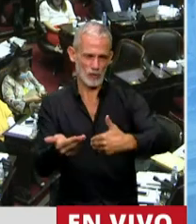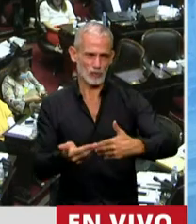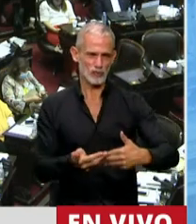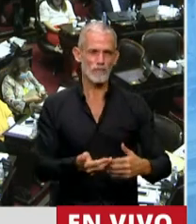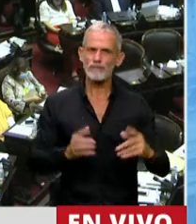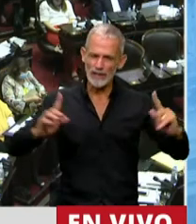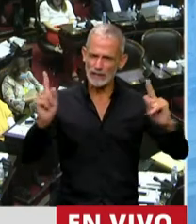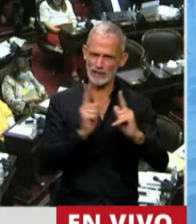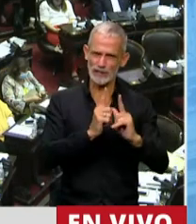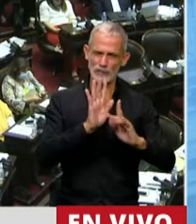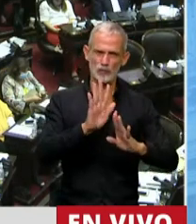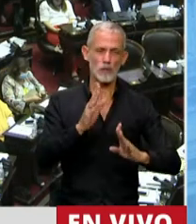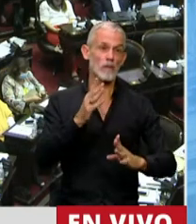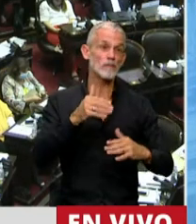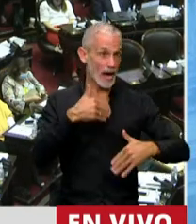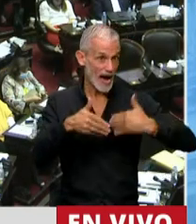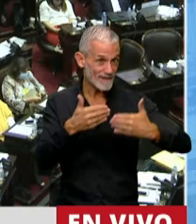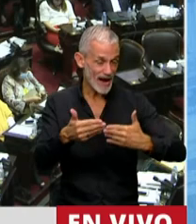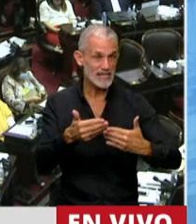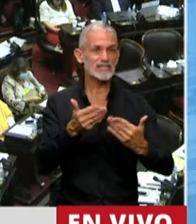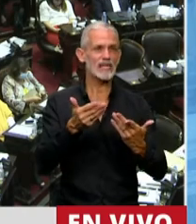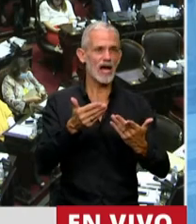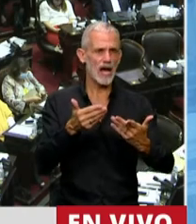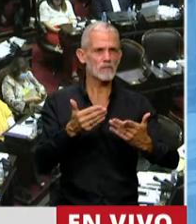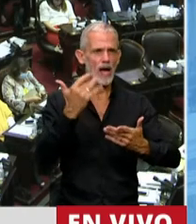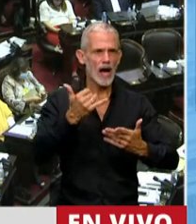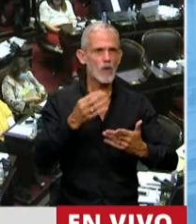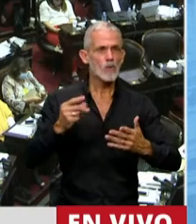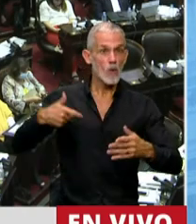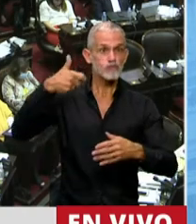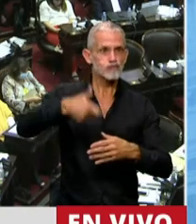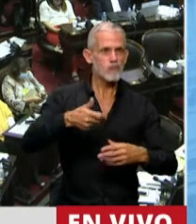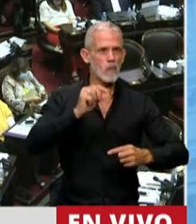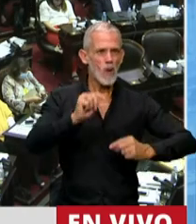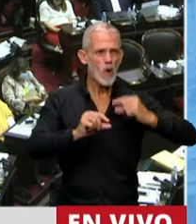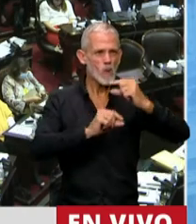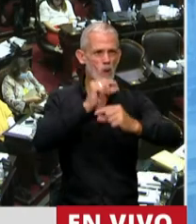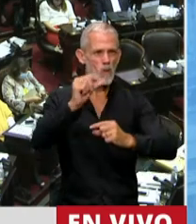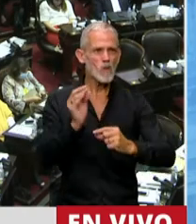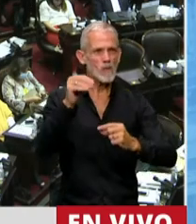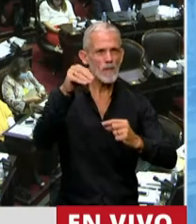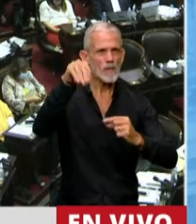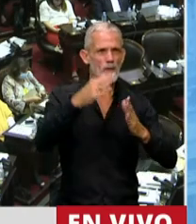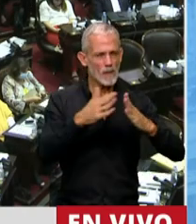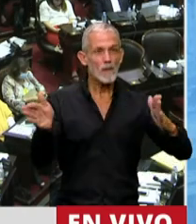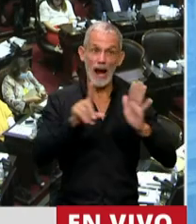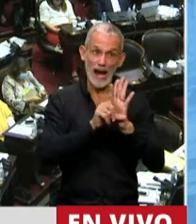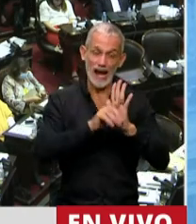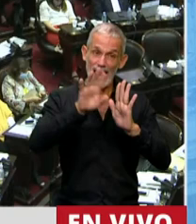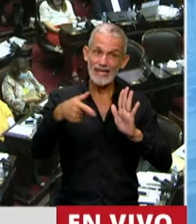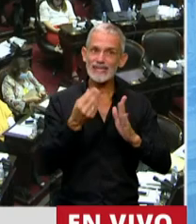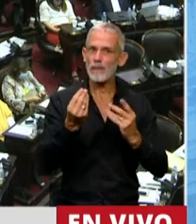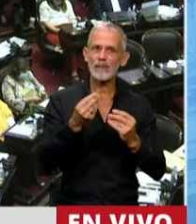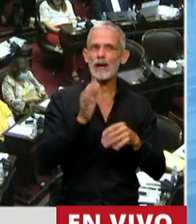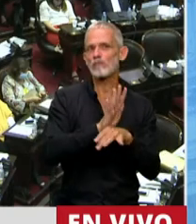En resumen, si bien avanza y proclama un financiamiento progresivo y constante, esta ley también opera como